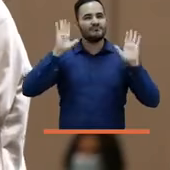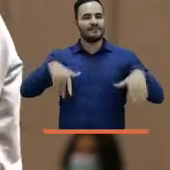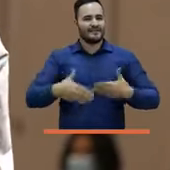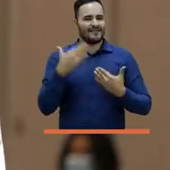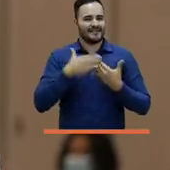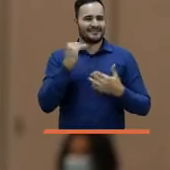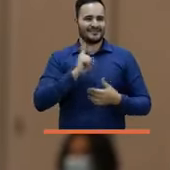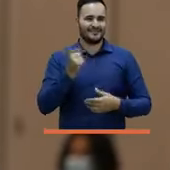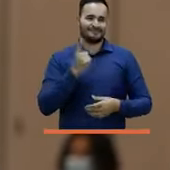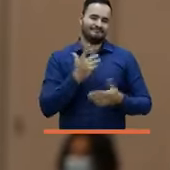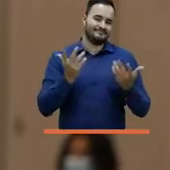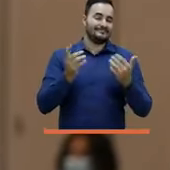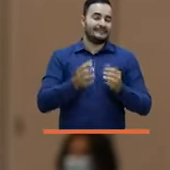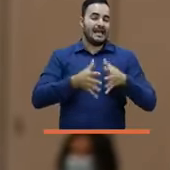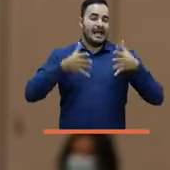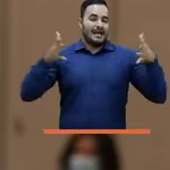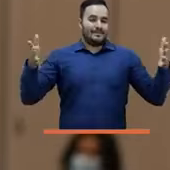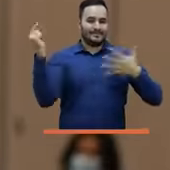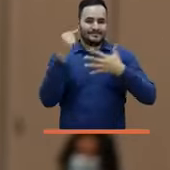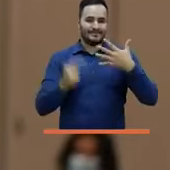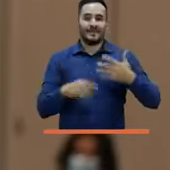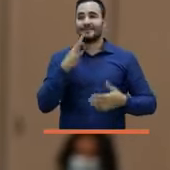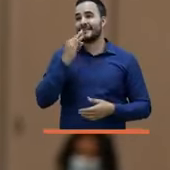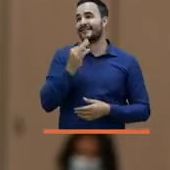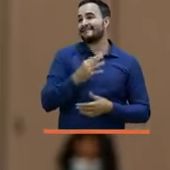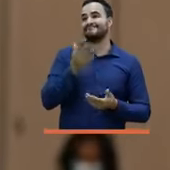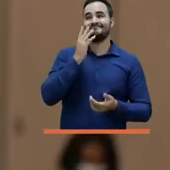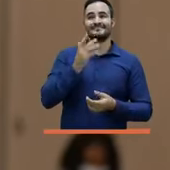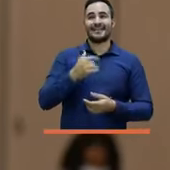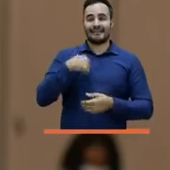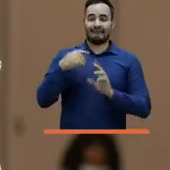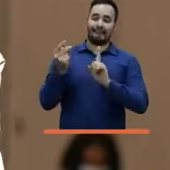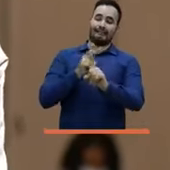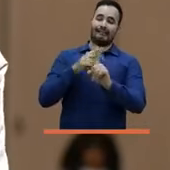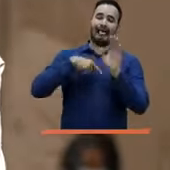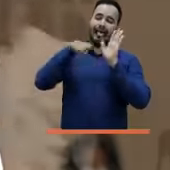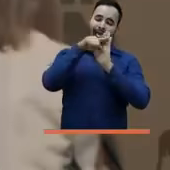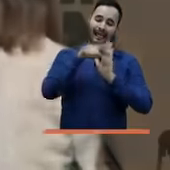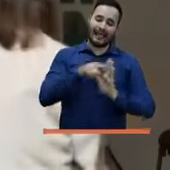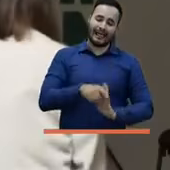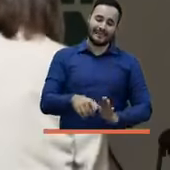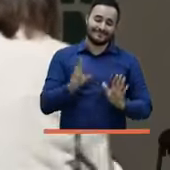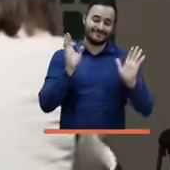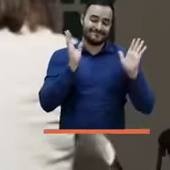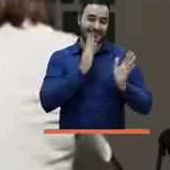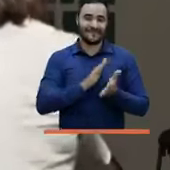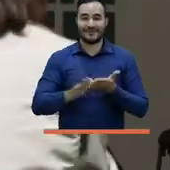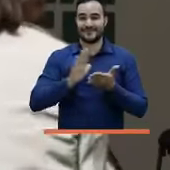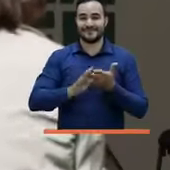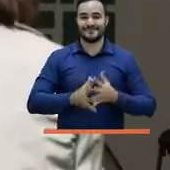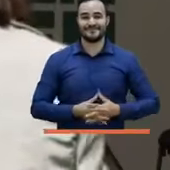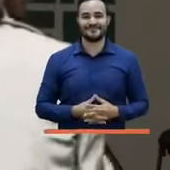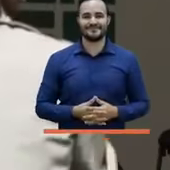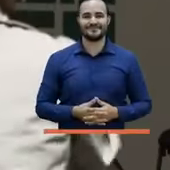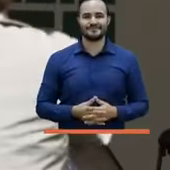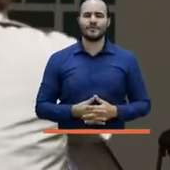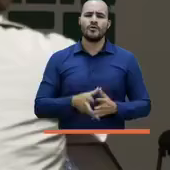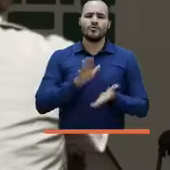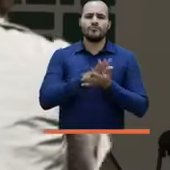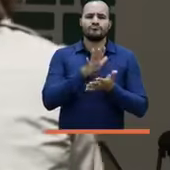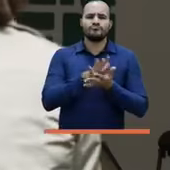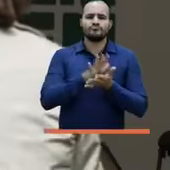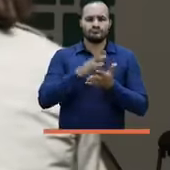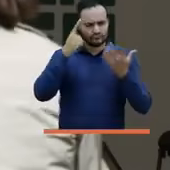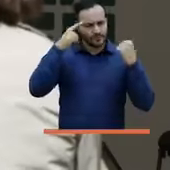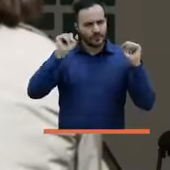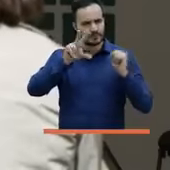alta que también mi visión pues siempre tan pesimista y toda la cosa pero yo no no pero no te preocupes porque creo que justamente eso es